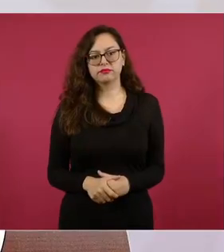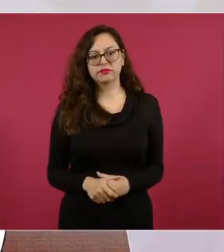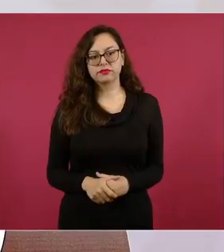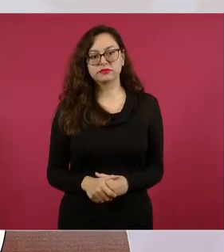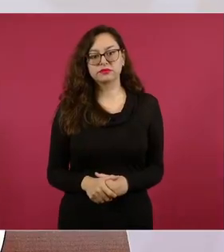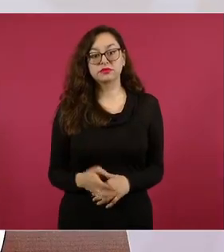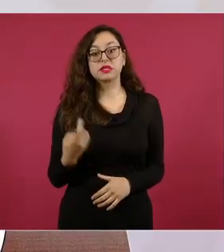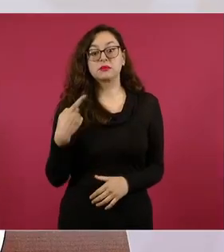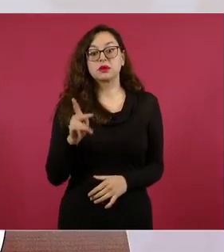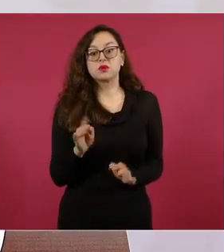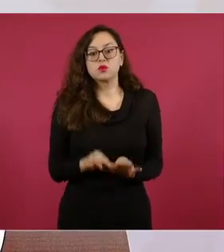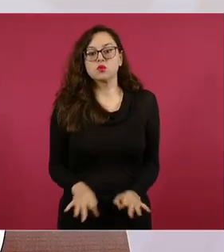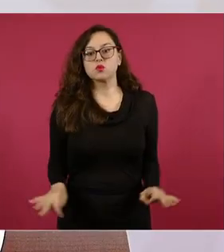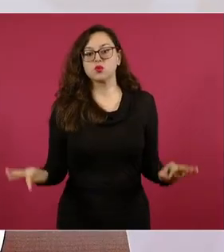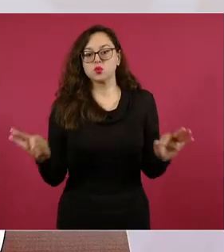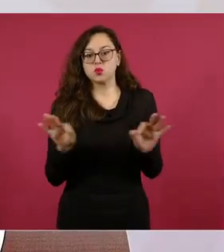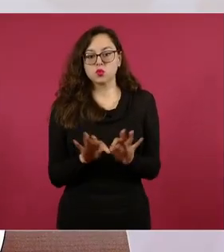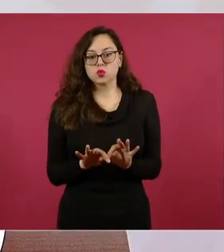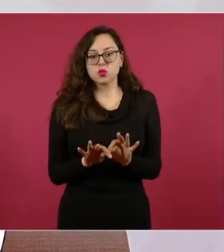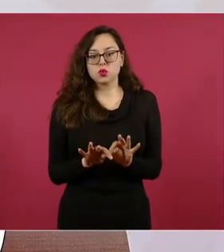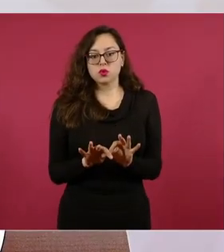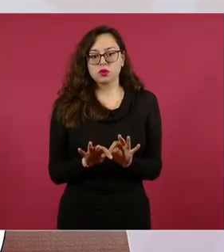pero sí,